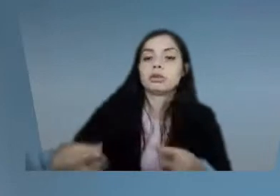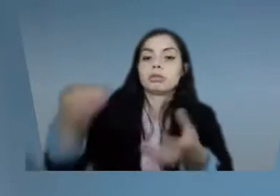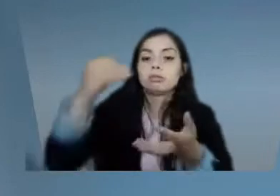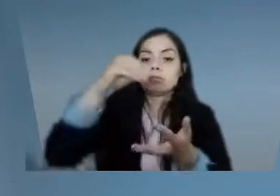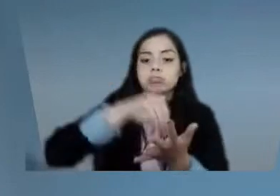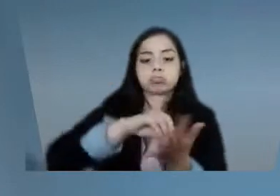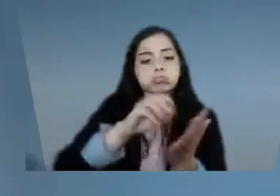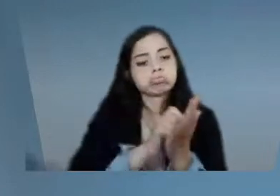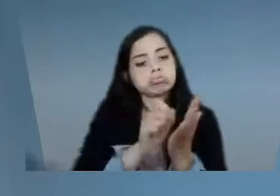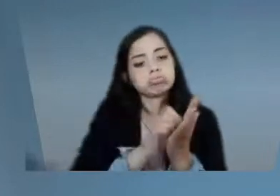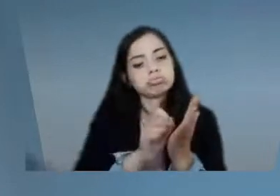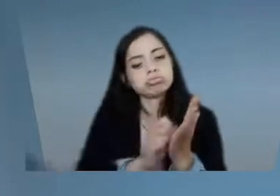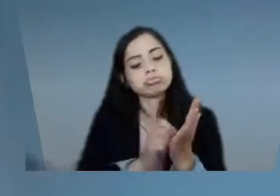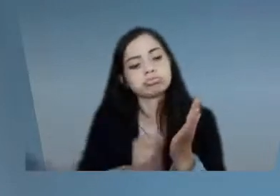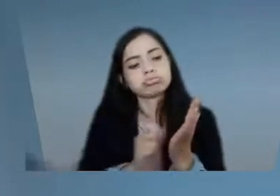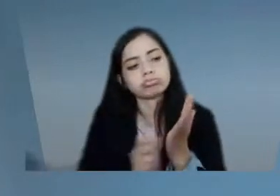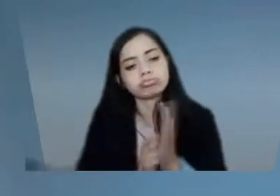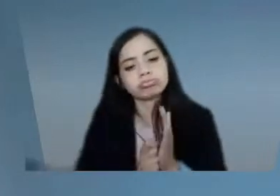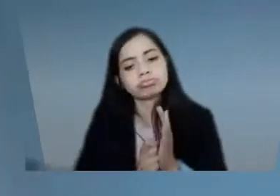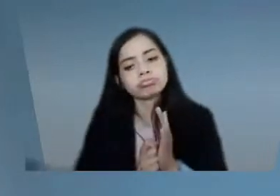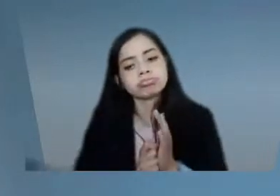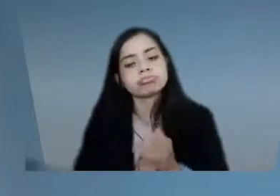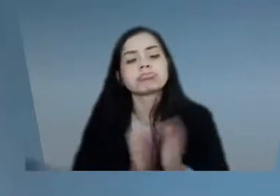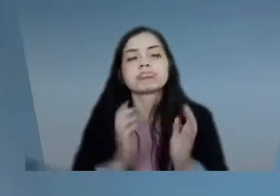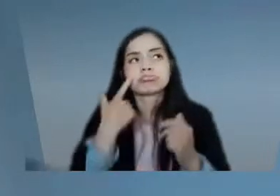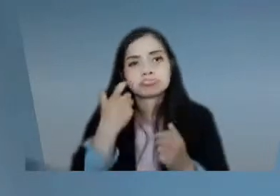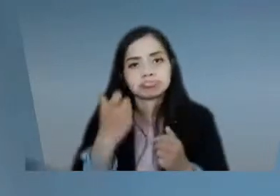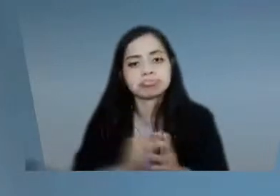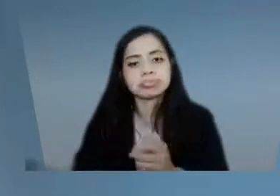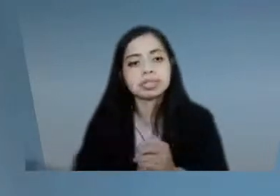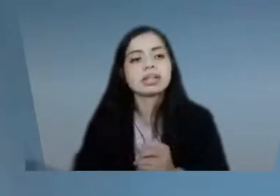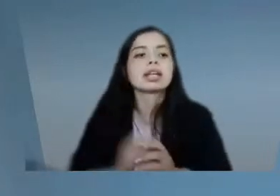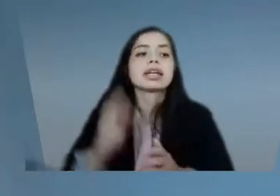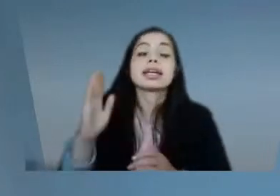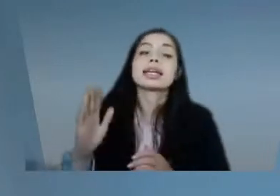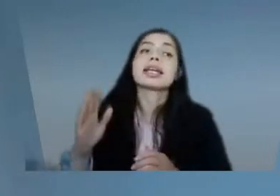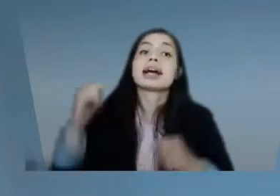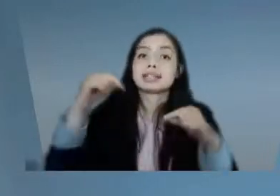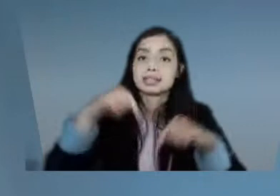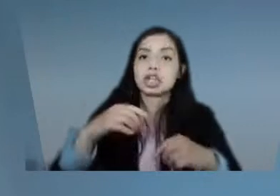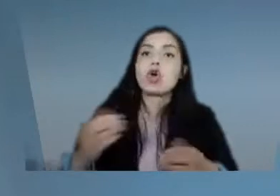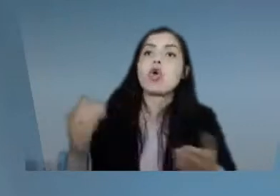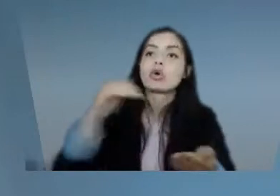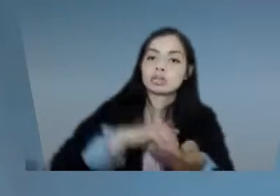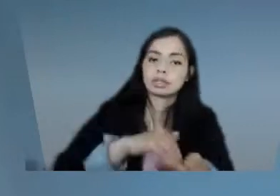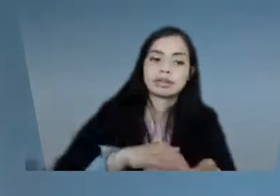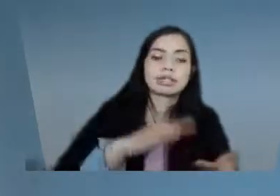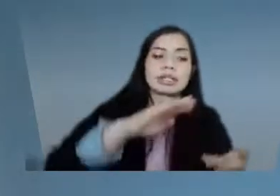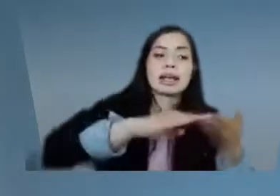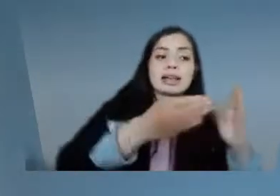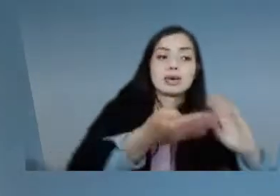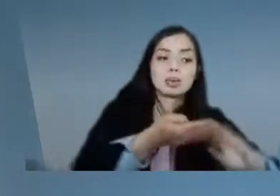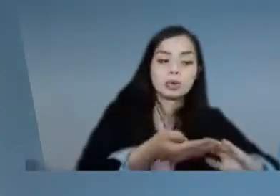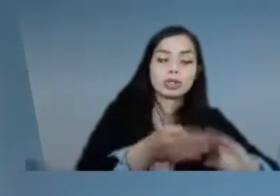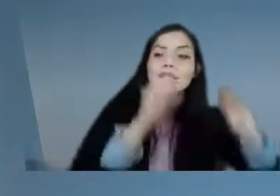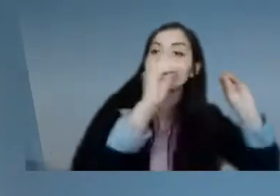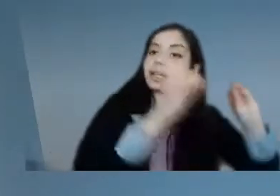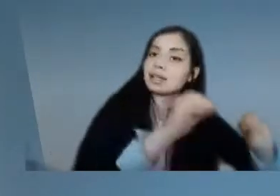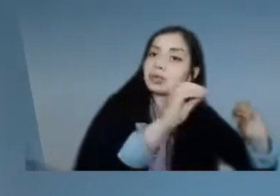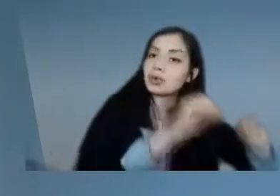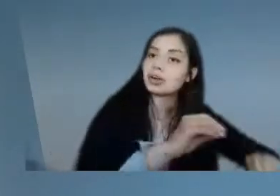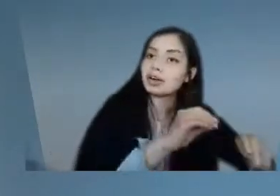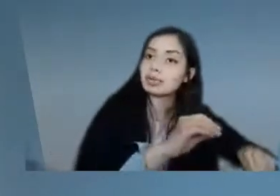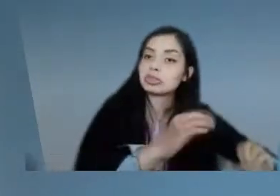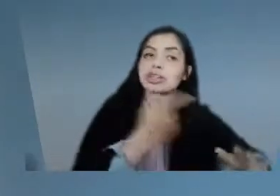hacemos una retroalimentación que para nosotros es muy valiosa, porque no solamente vamos nosotros a mostrarle nosotros qué encontramos o qué vimos, sino